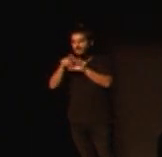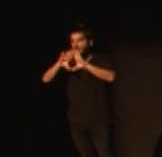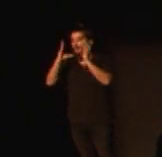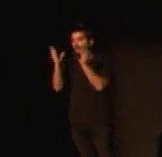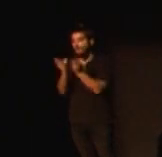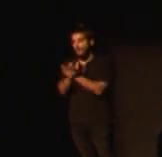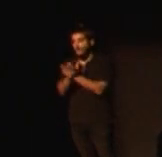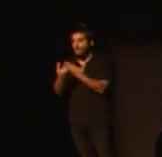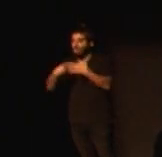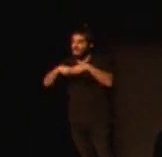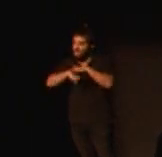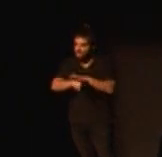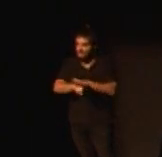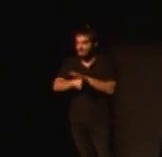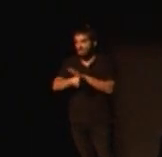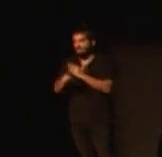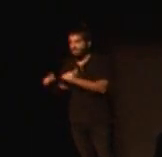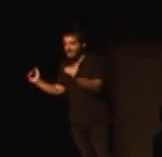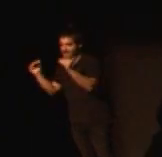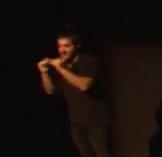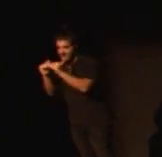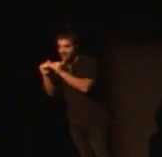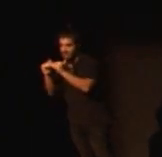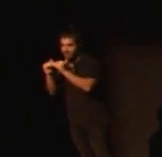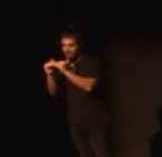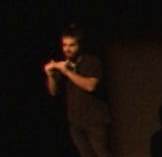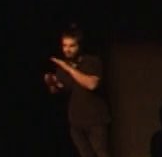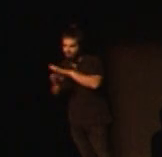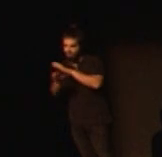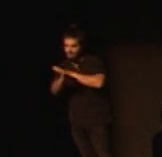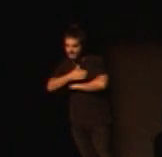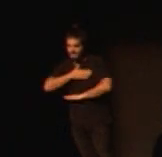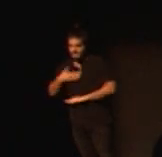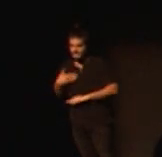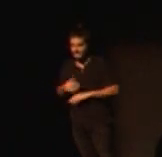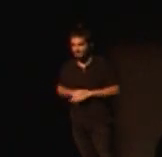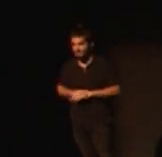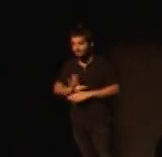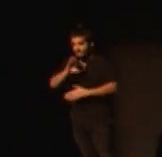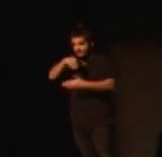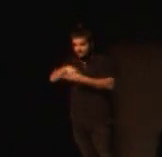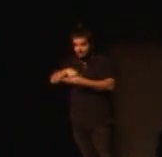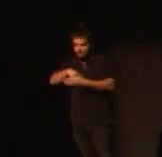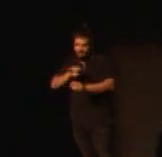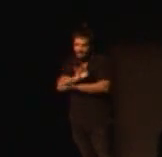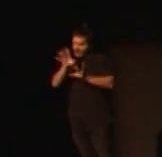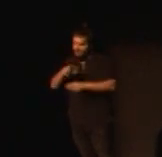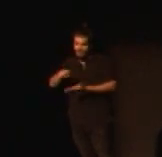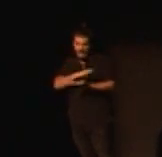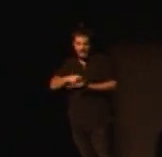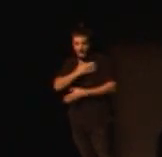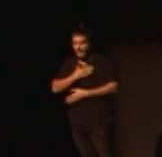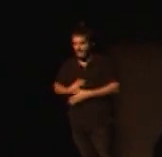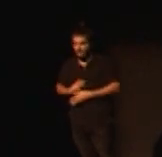inclusivo y equitativo y que una parte importante de nuestro trabajo se siga materializando en la región de Murcia. Quiero agradecer